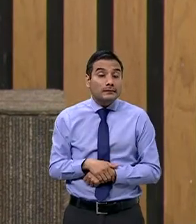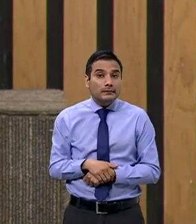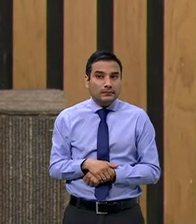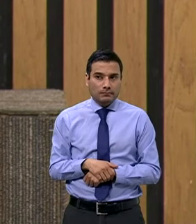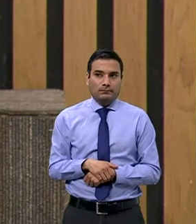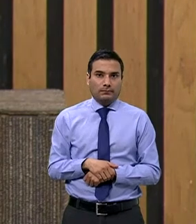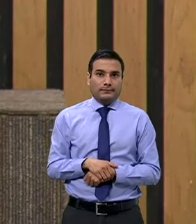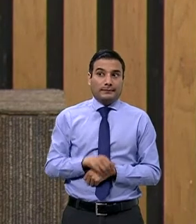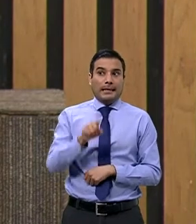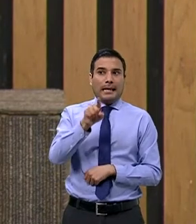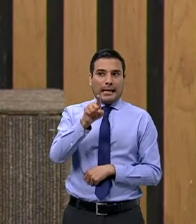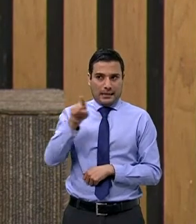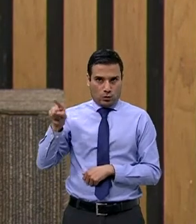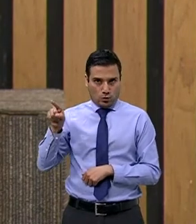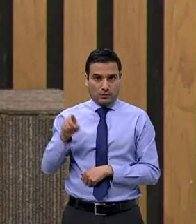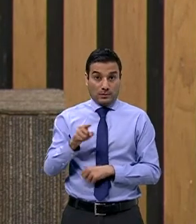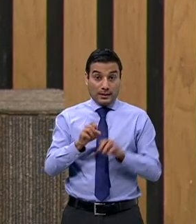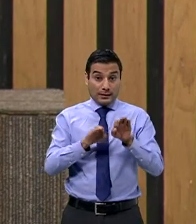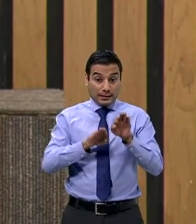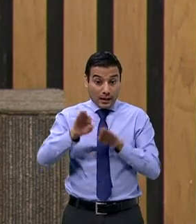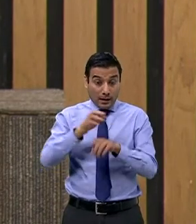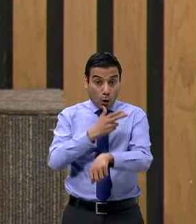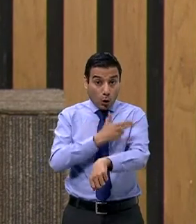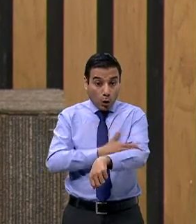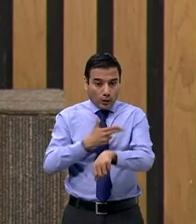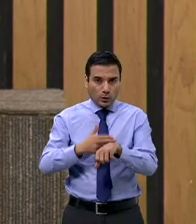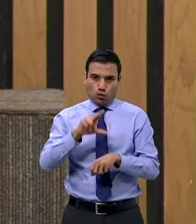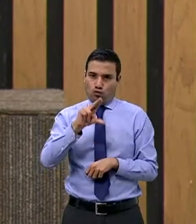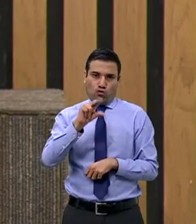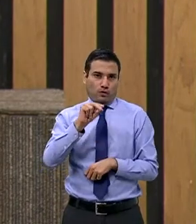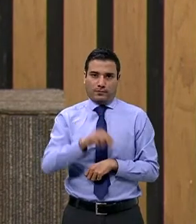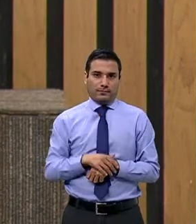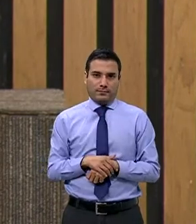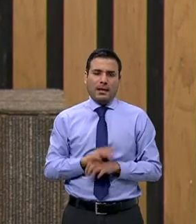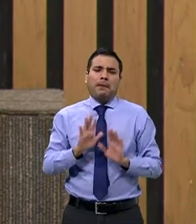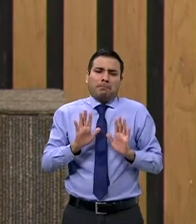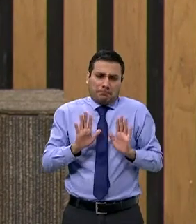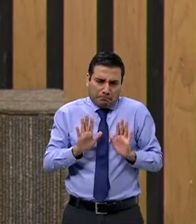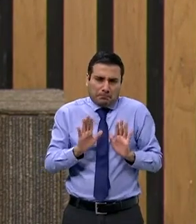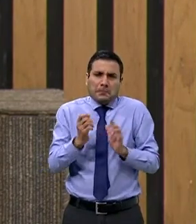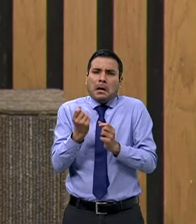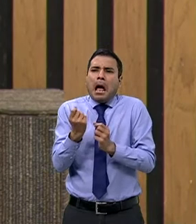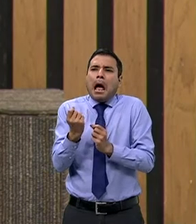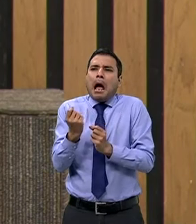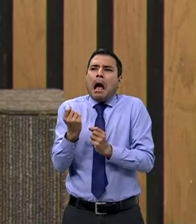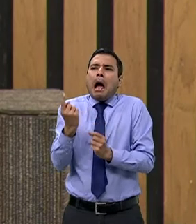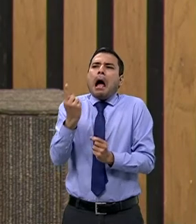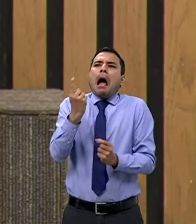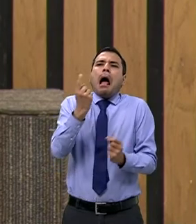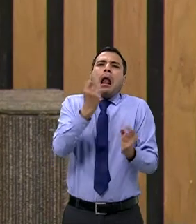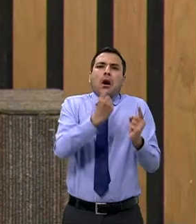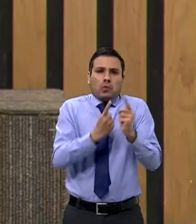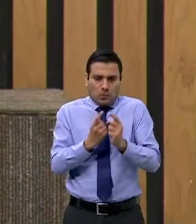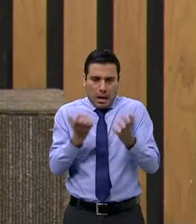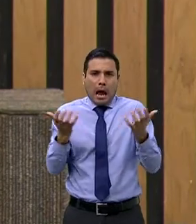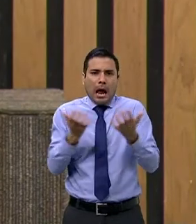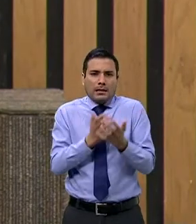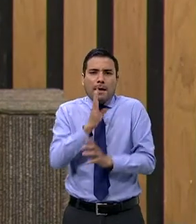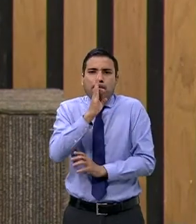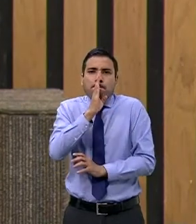en su responsabilidad seguramente fueron los menores casos y eso no tiene que manchar el éxito